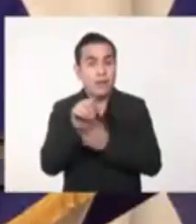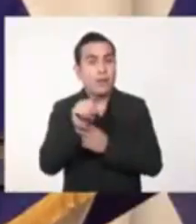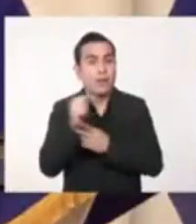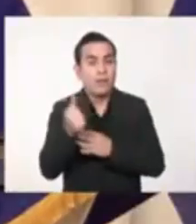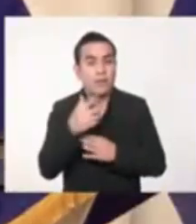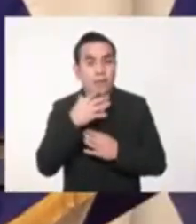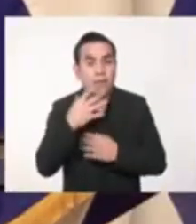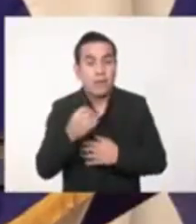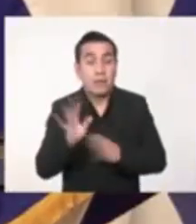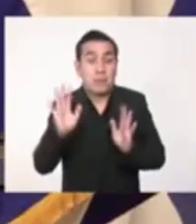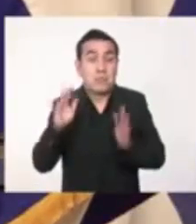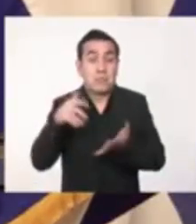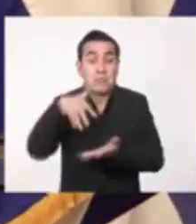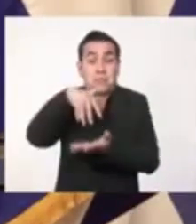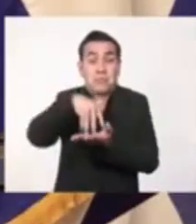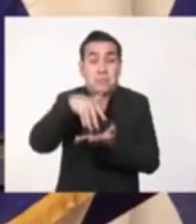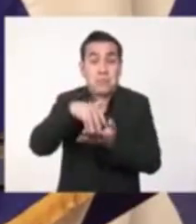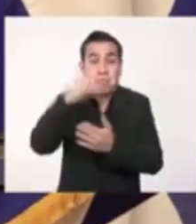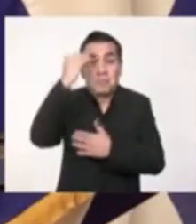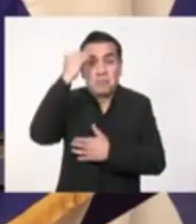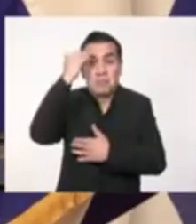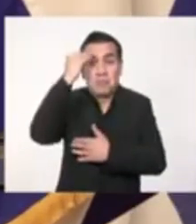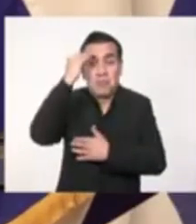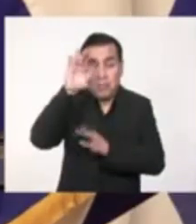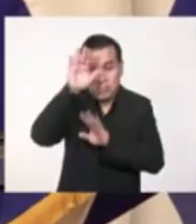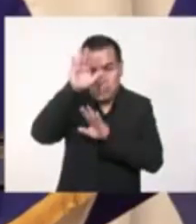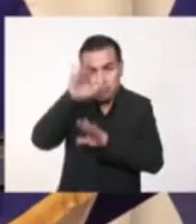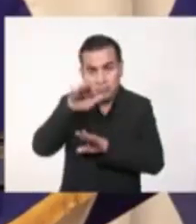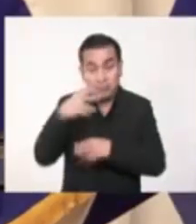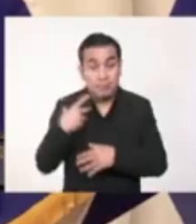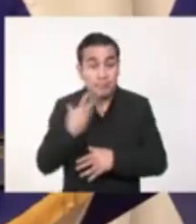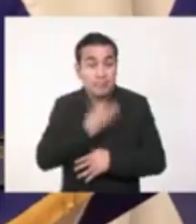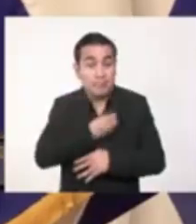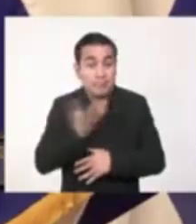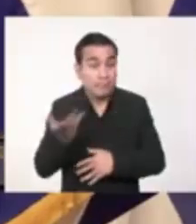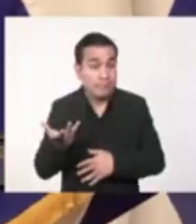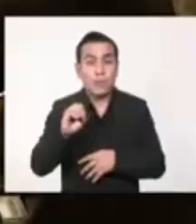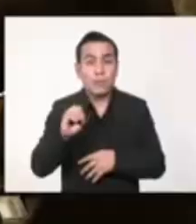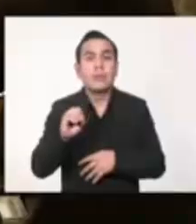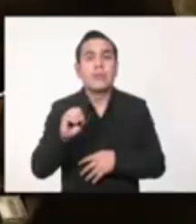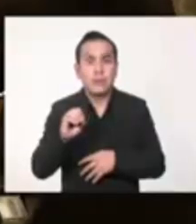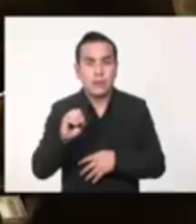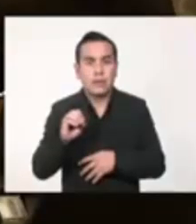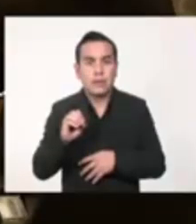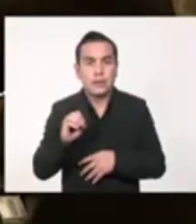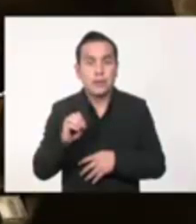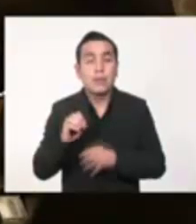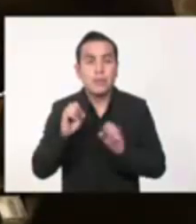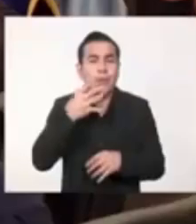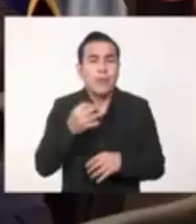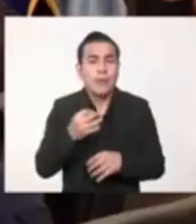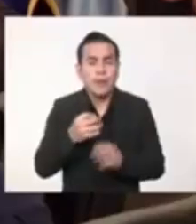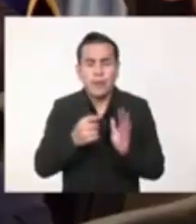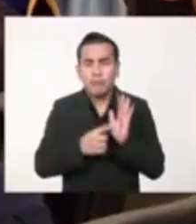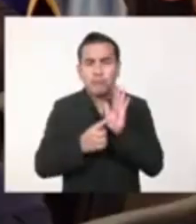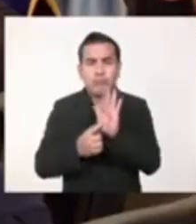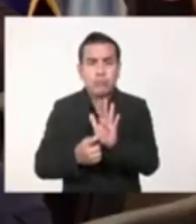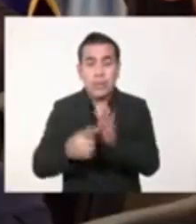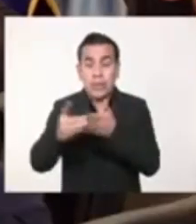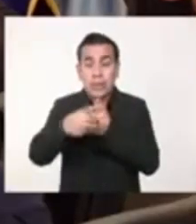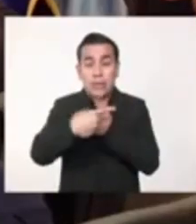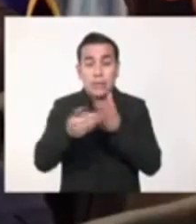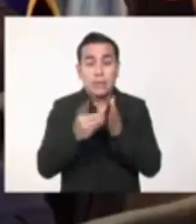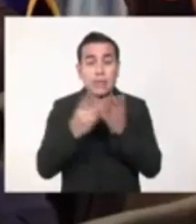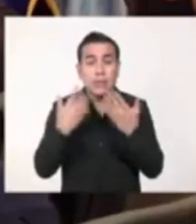la razón. En Alemania, millones, decenas de millones de personas pensaban que estaba bien quemar a judíos en un horno. Es decir,